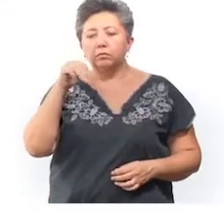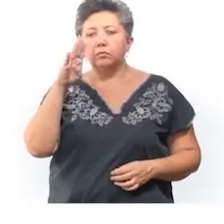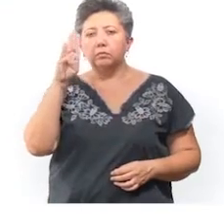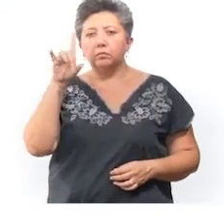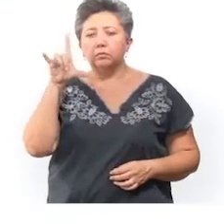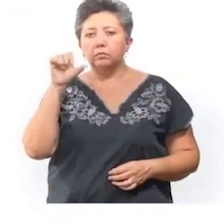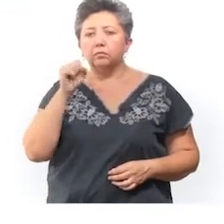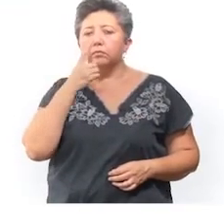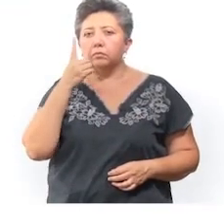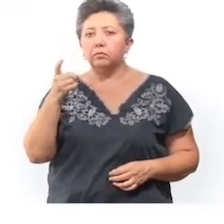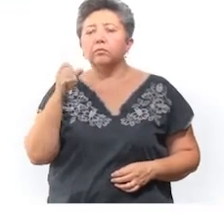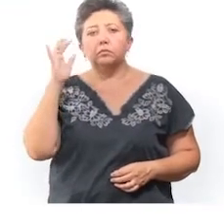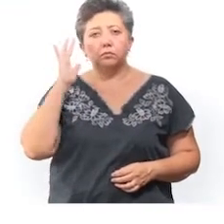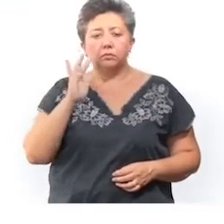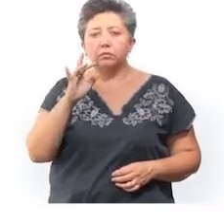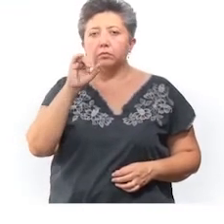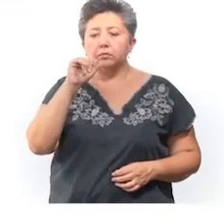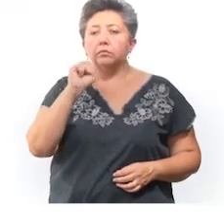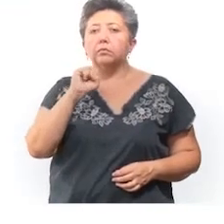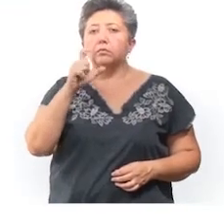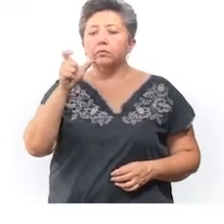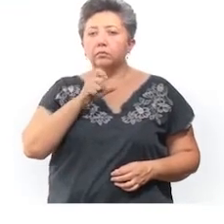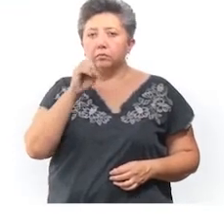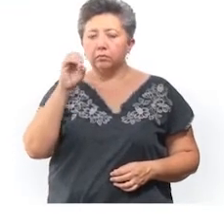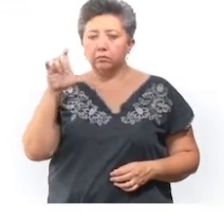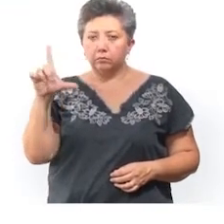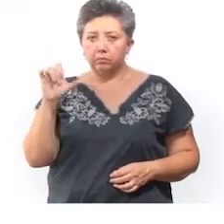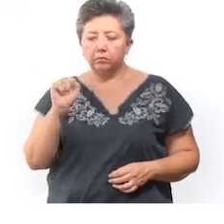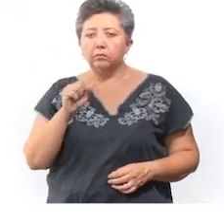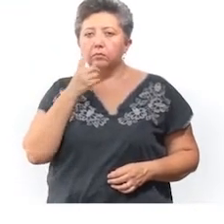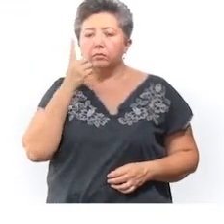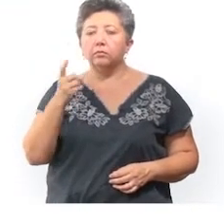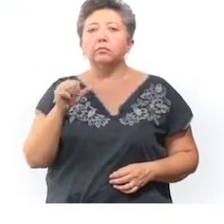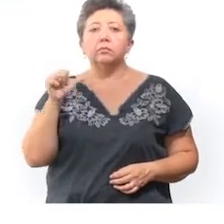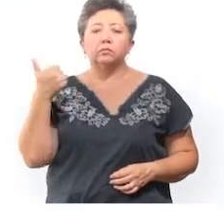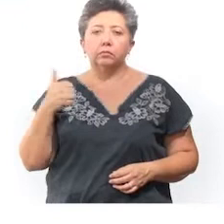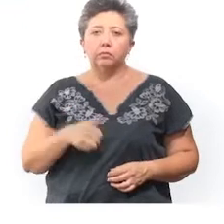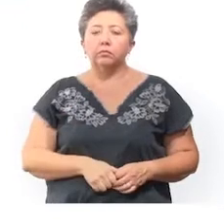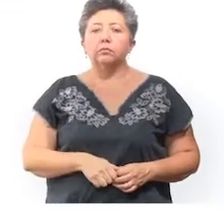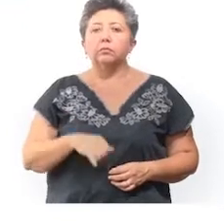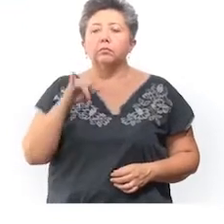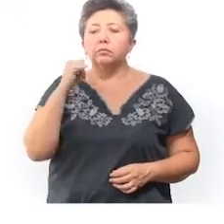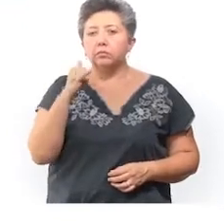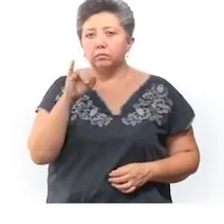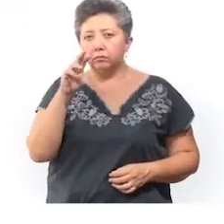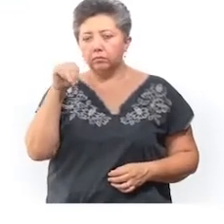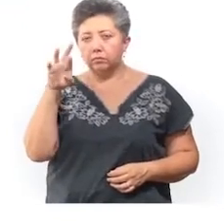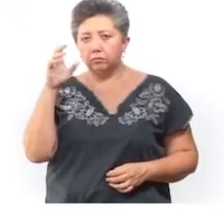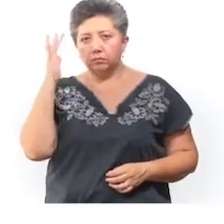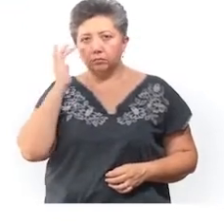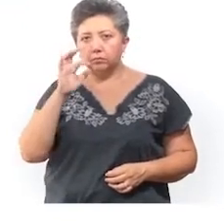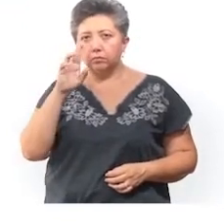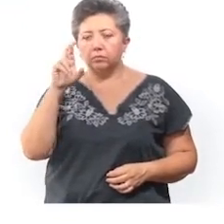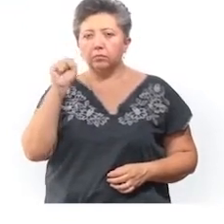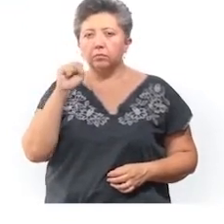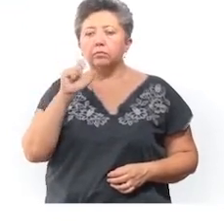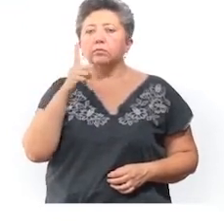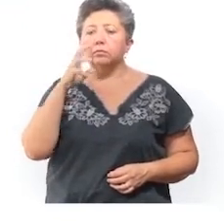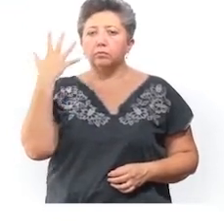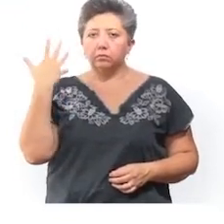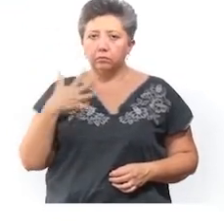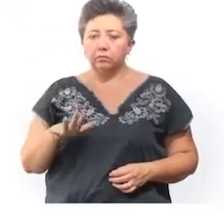Roble Agrícola, San Vicente Oriente y Xoclán, López Portillo, 11, Francisco y Madero, Santa Rosa y Yucalpetén,